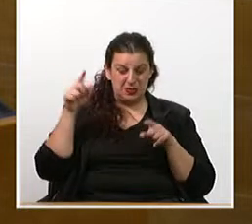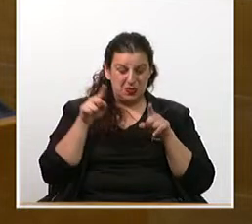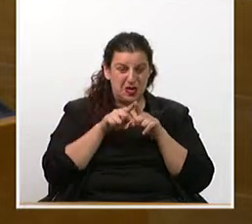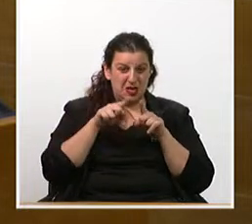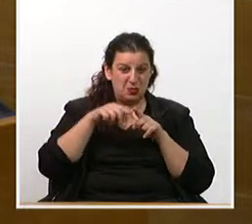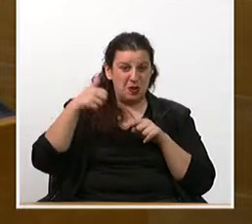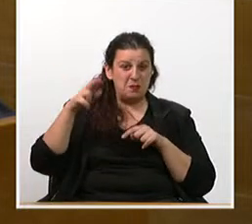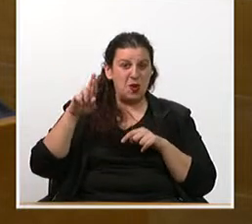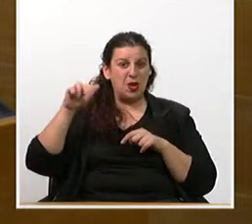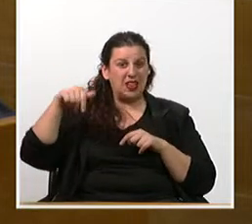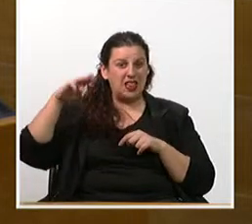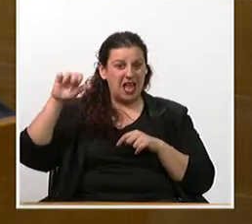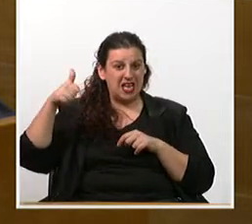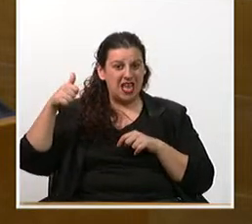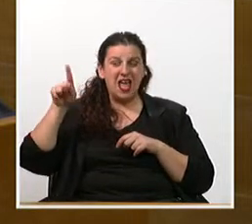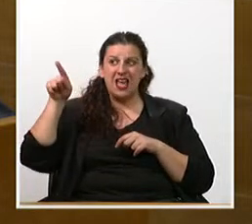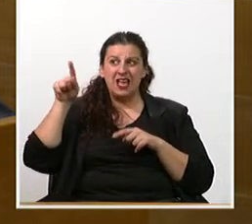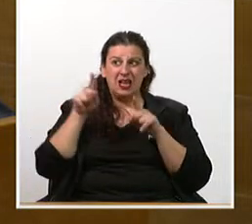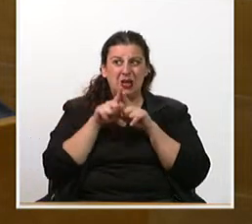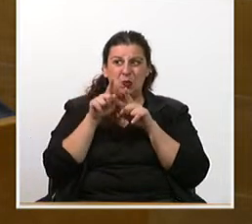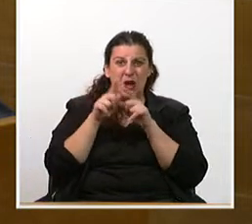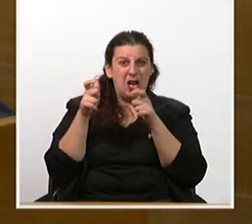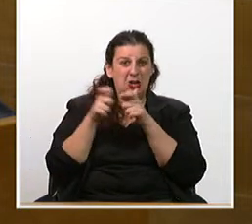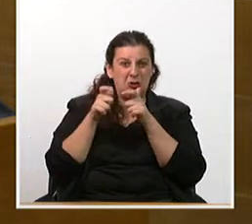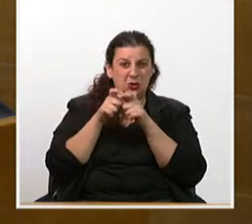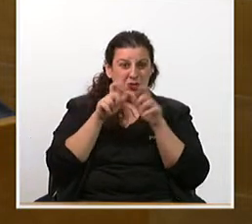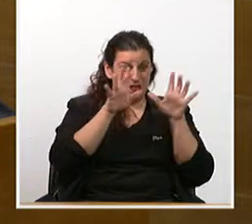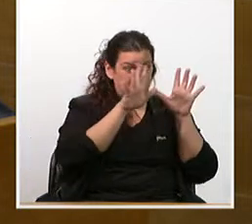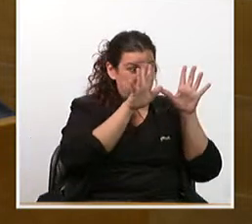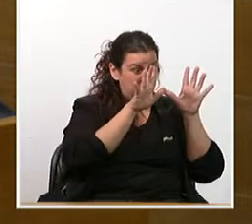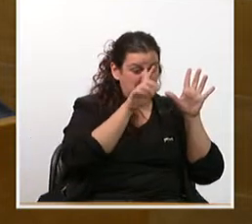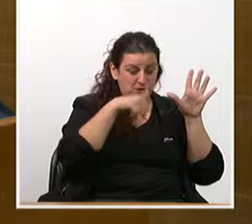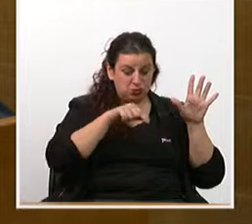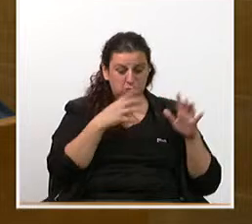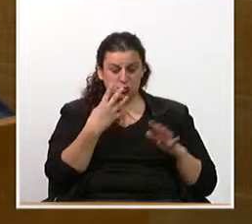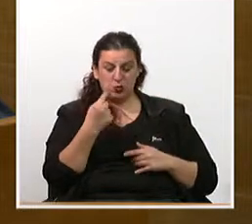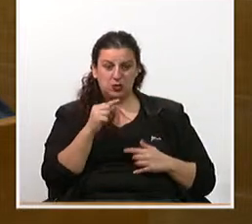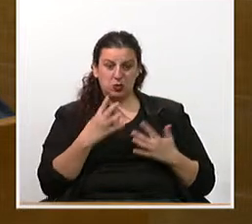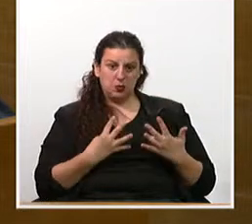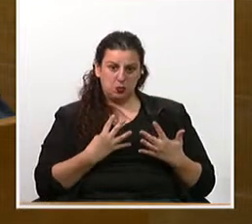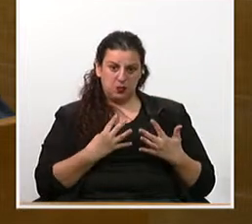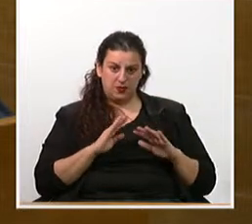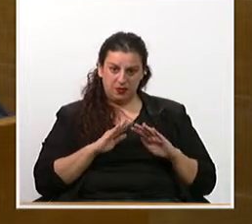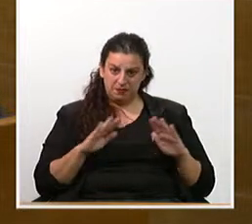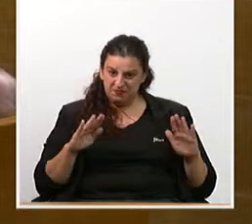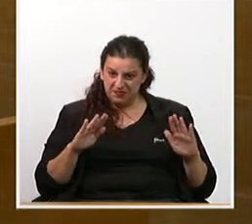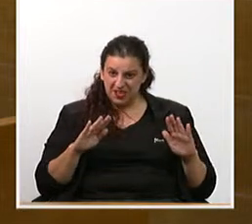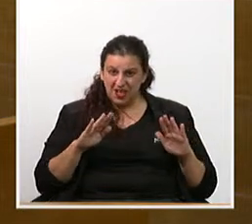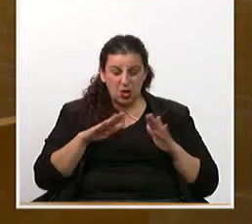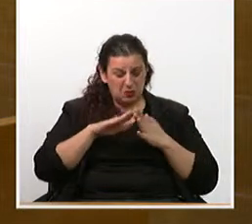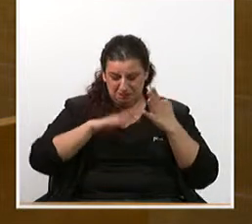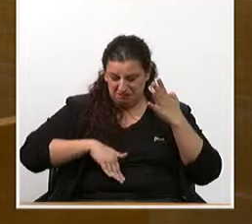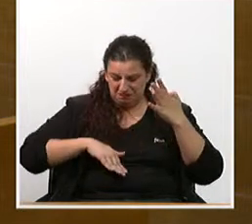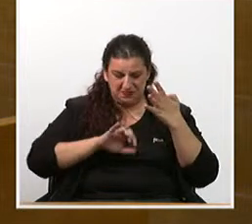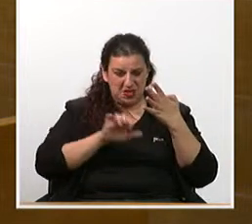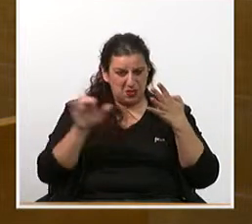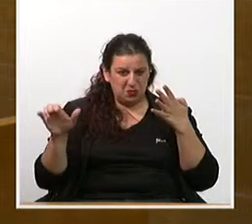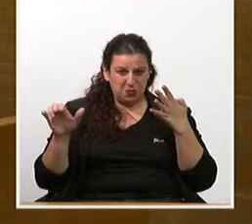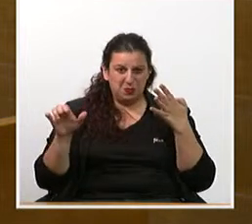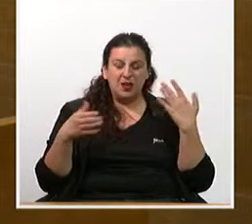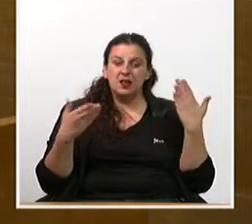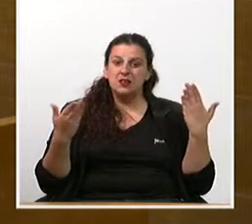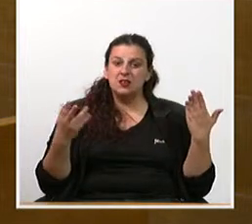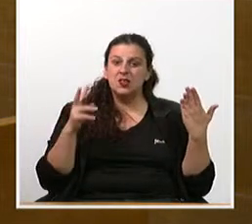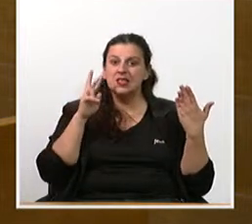un 4,9 sobre 10 y en el vagón de cola europeo esto unido a la desigualdad manifiesta que se practica desde el